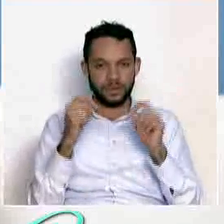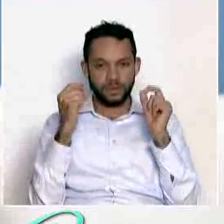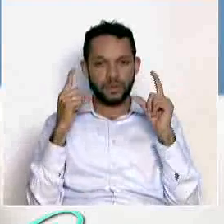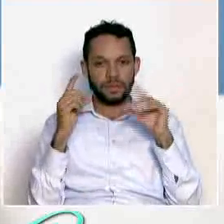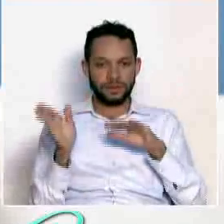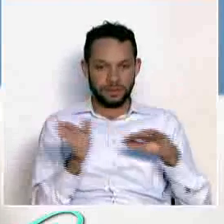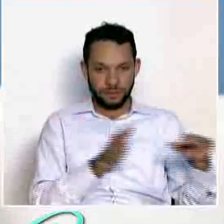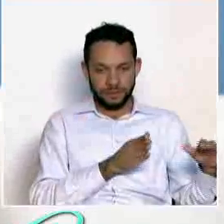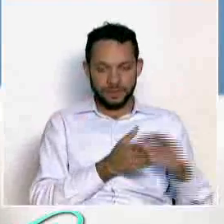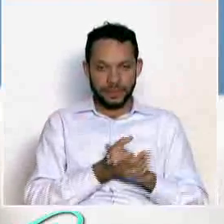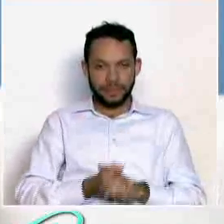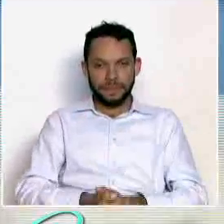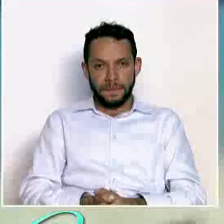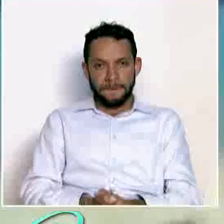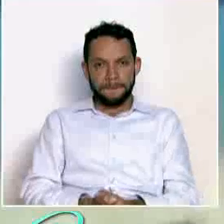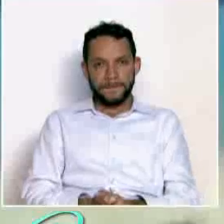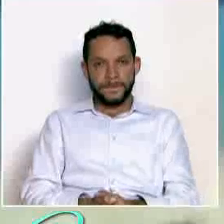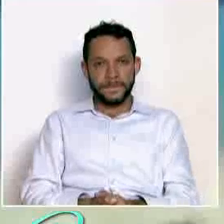sorpresa. Ya regresamos.